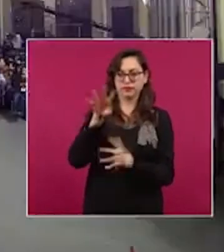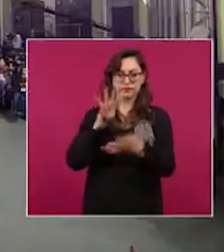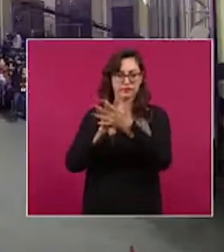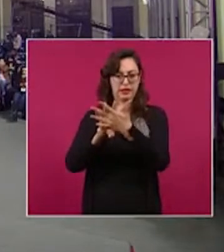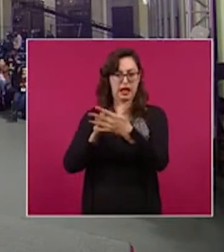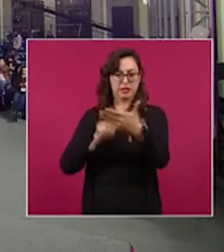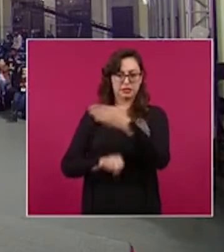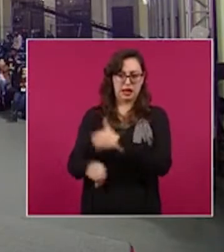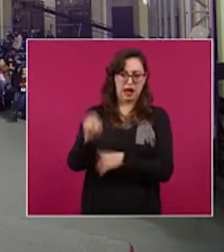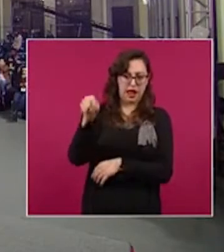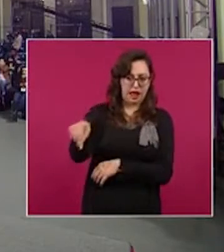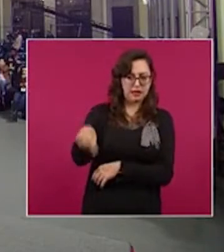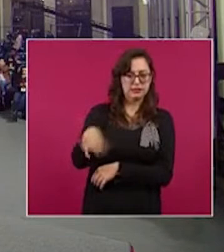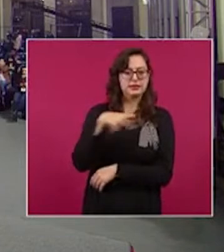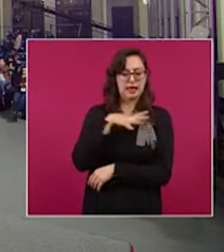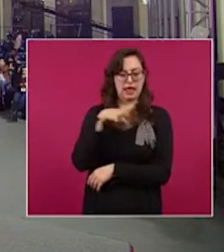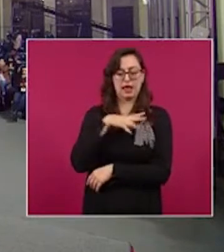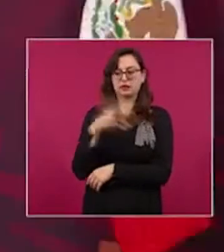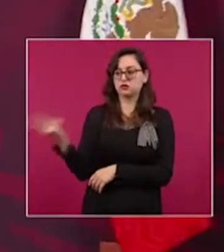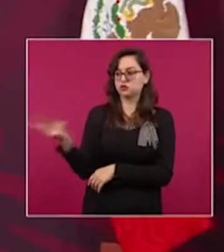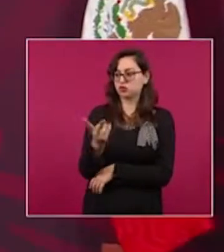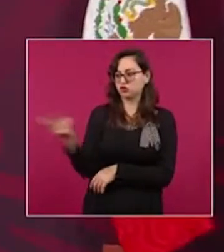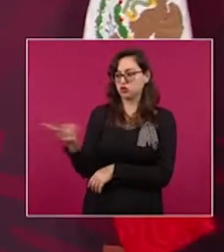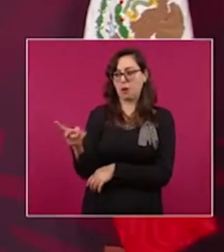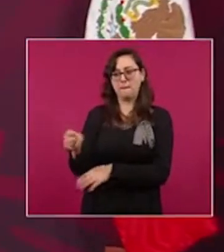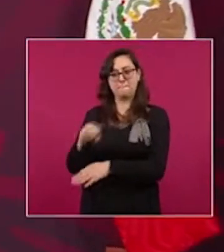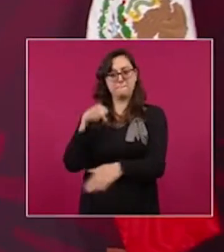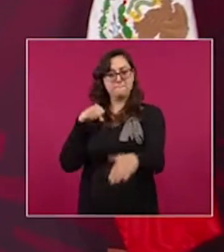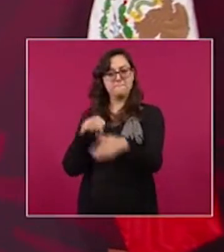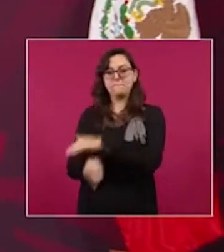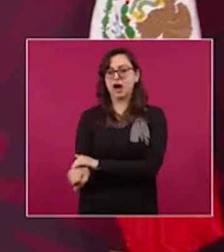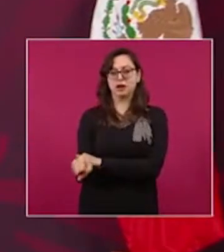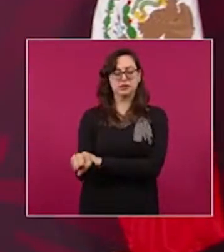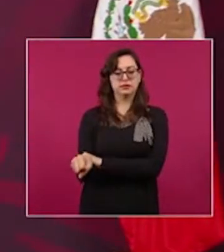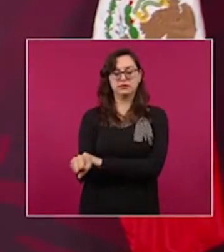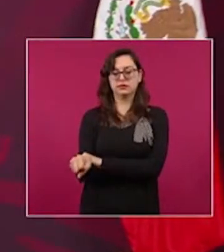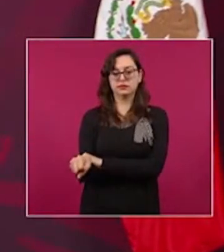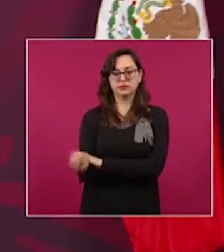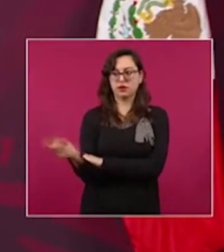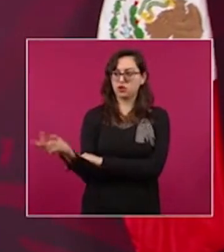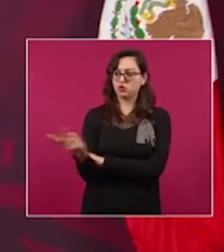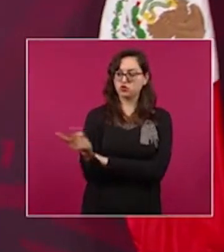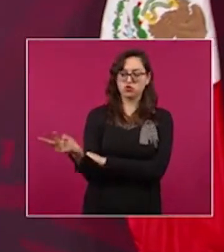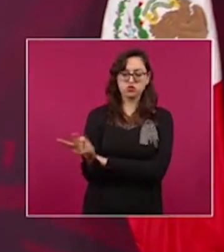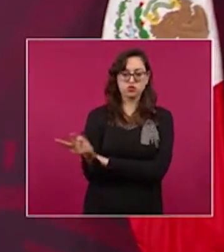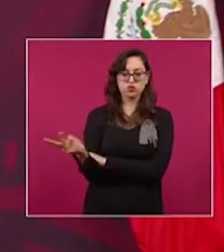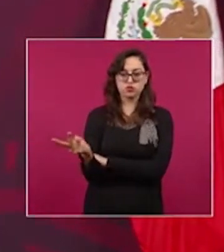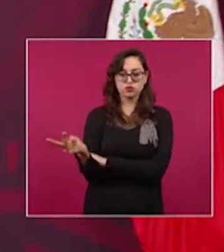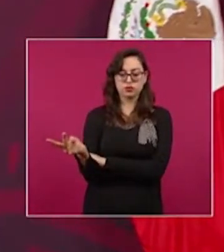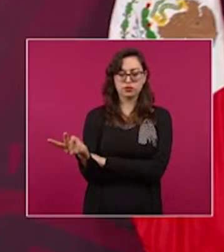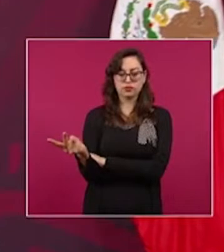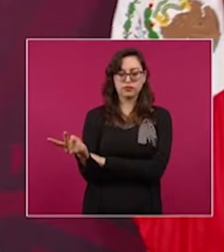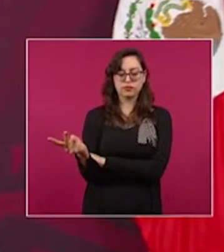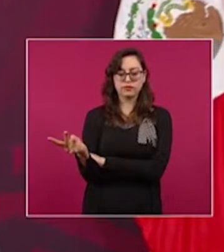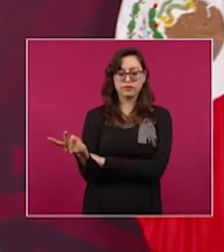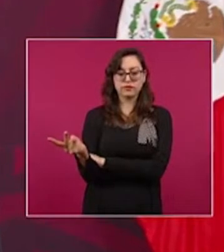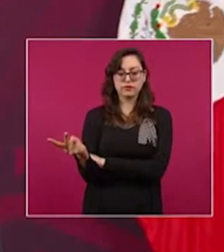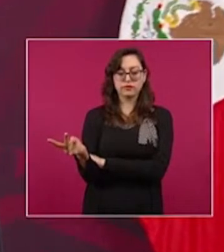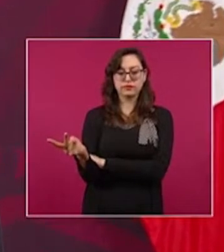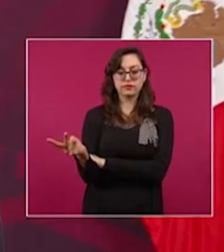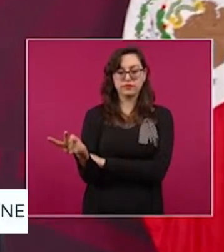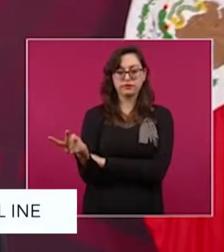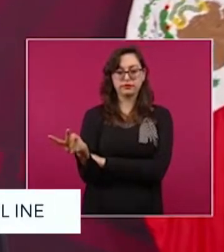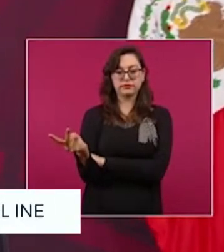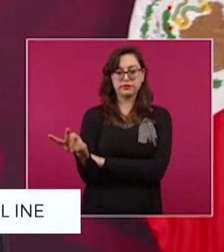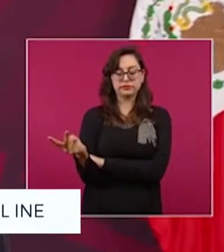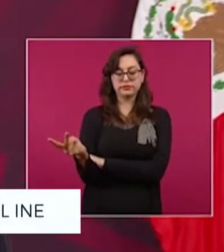Electoral sea para una mujer, esto con el fin de cumplir con el principio de alternancia y paridad. También dijo que le corresponde